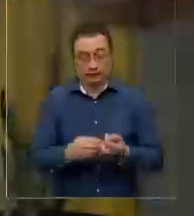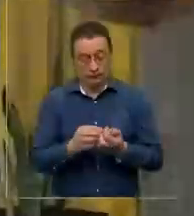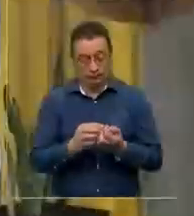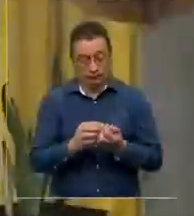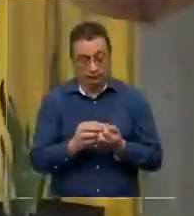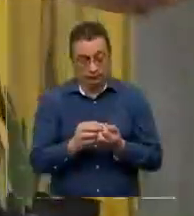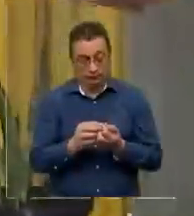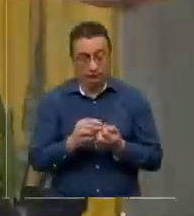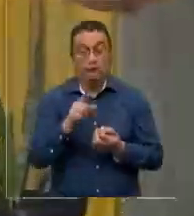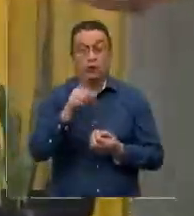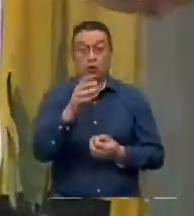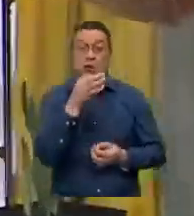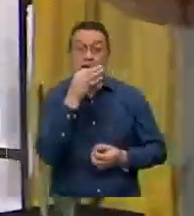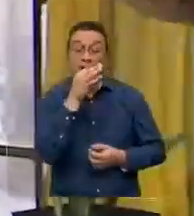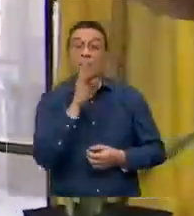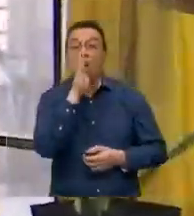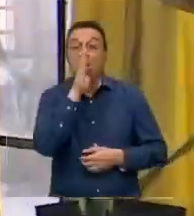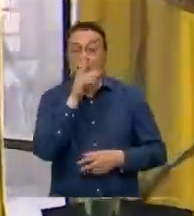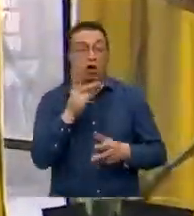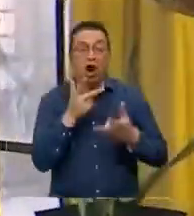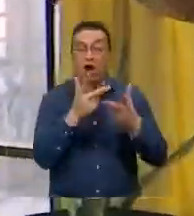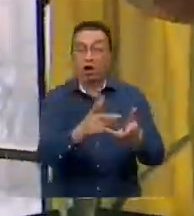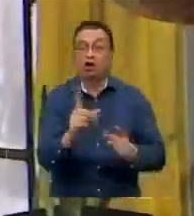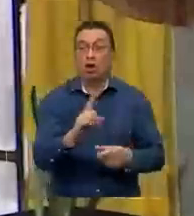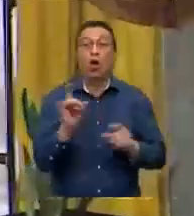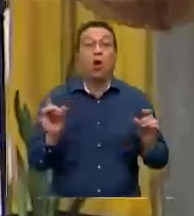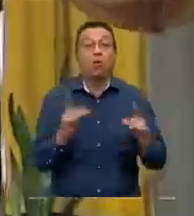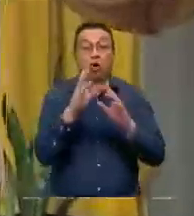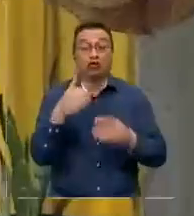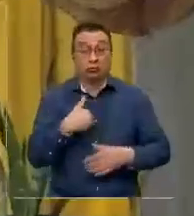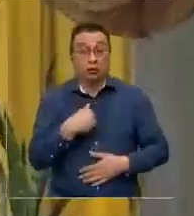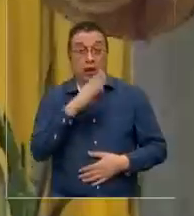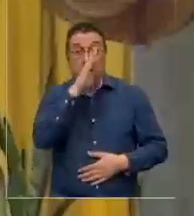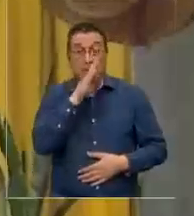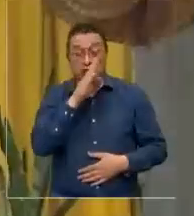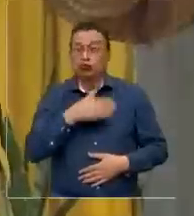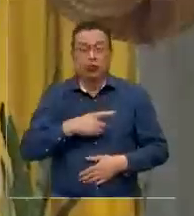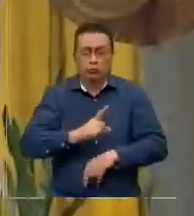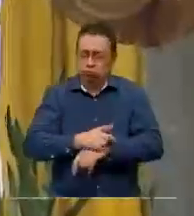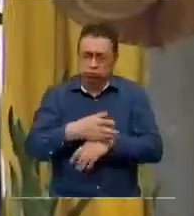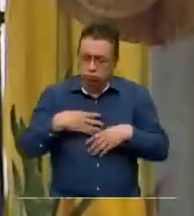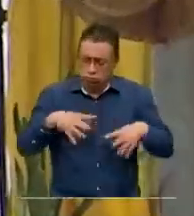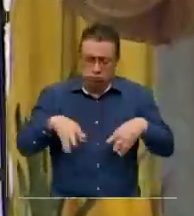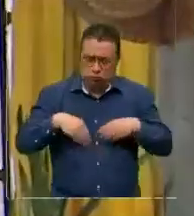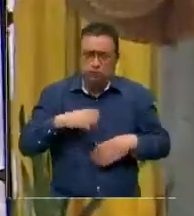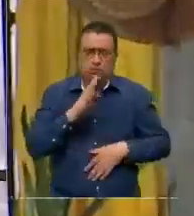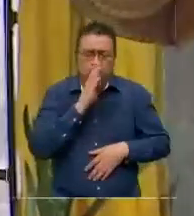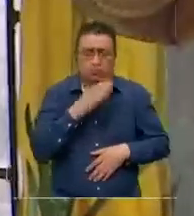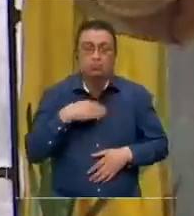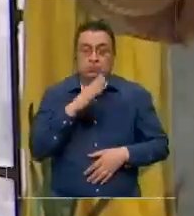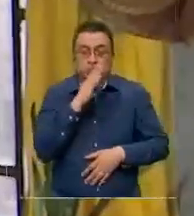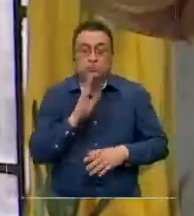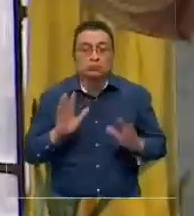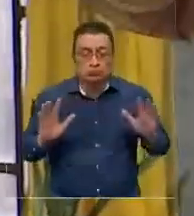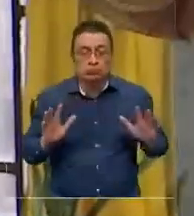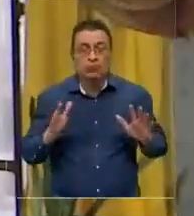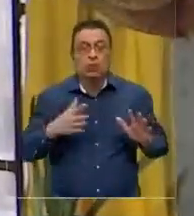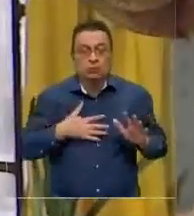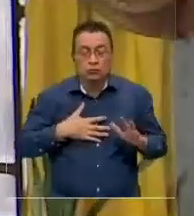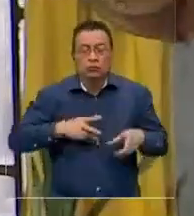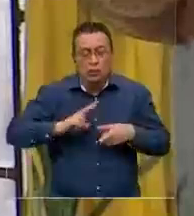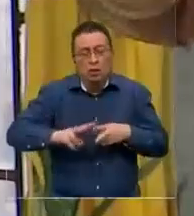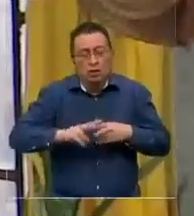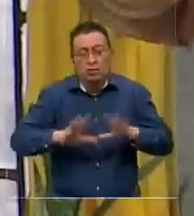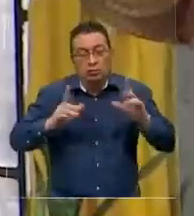me dices que tus perros no le atacaron habría sido mi perro yo asuma el tiro no fue mi perro y yo hago lo que